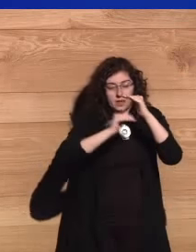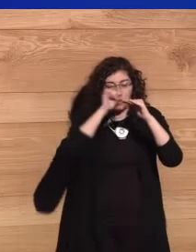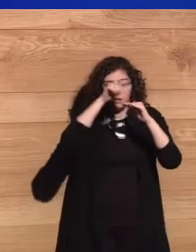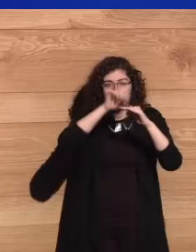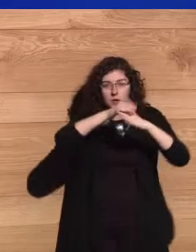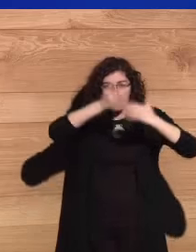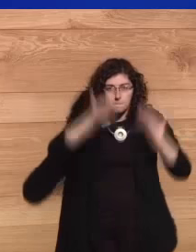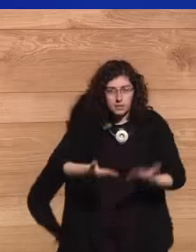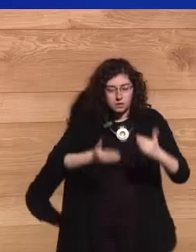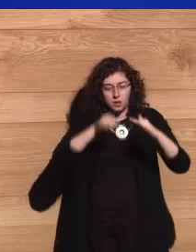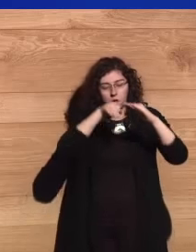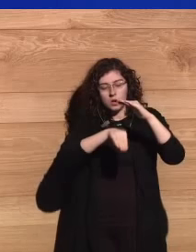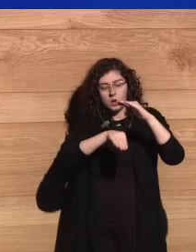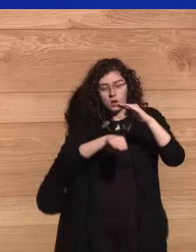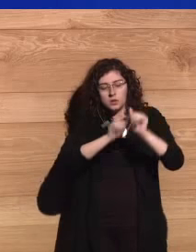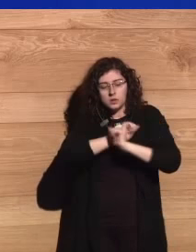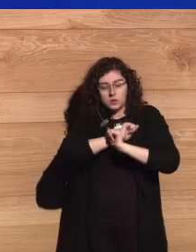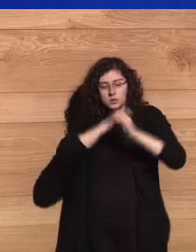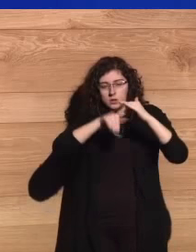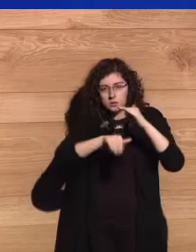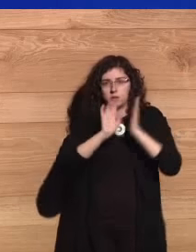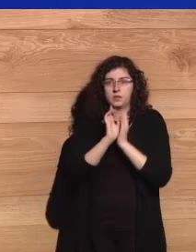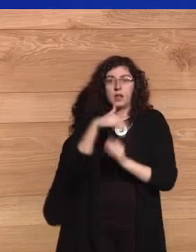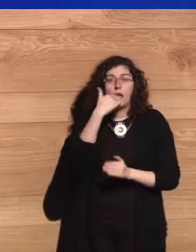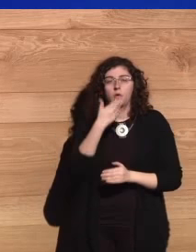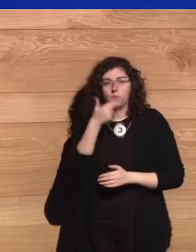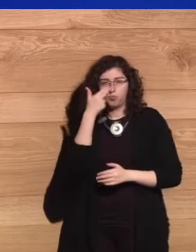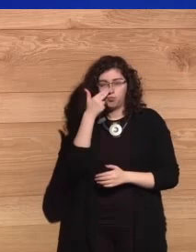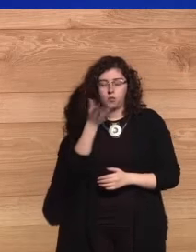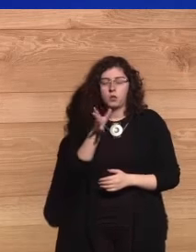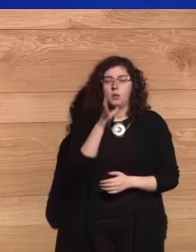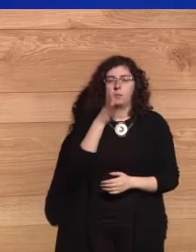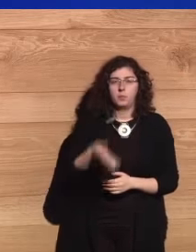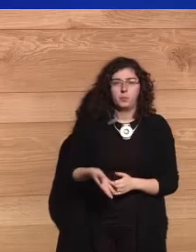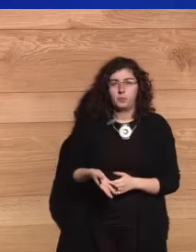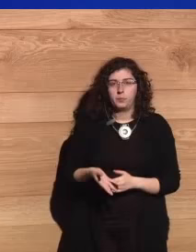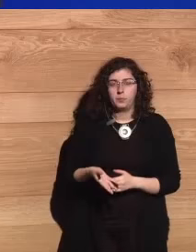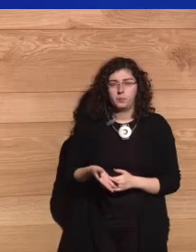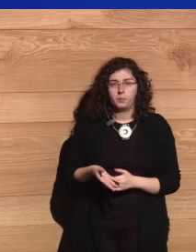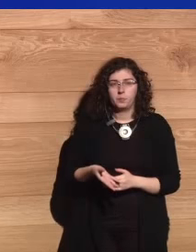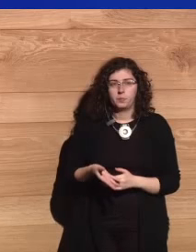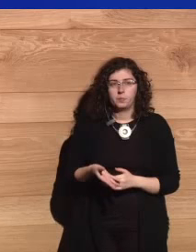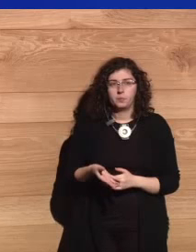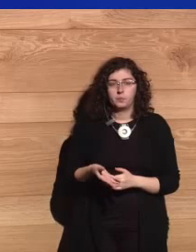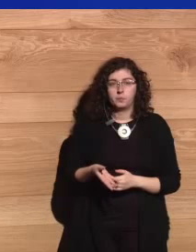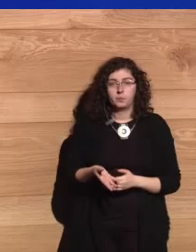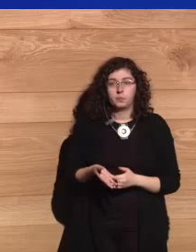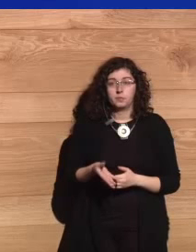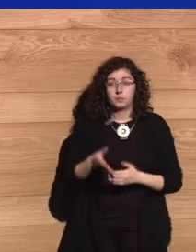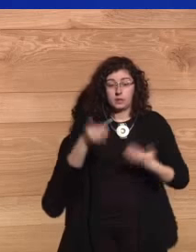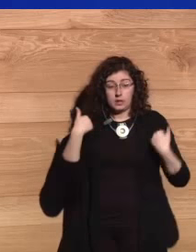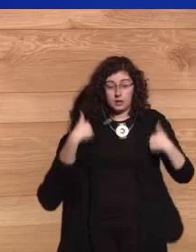ahí. Entonces, es un punto interesante porque en la existencia para